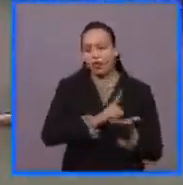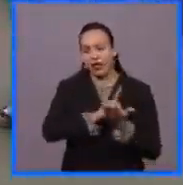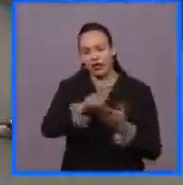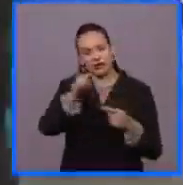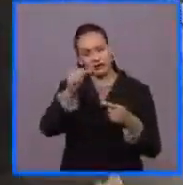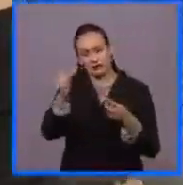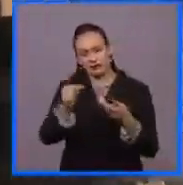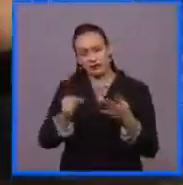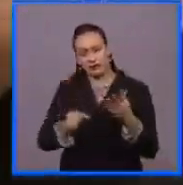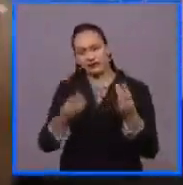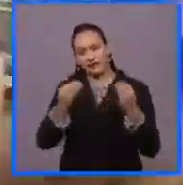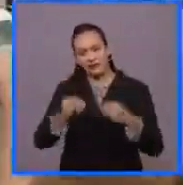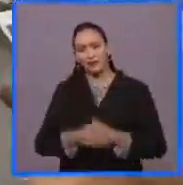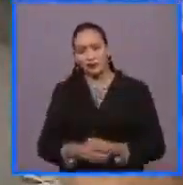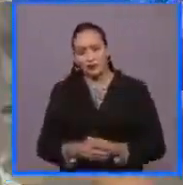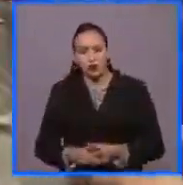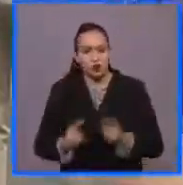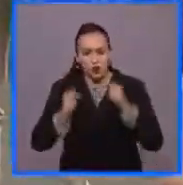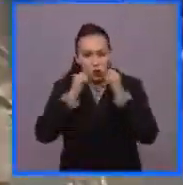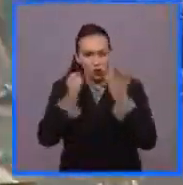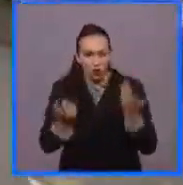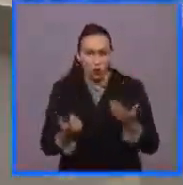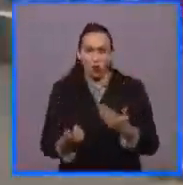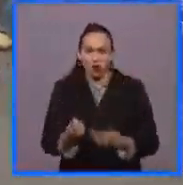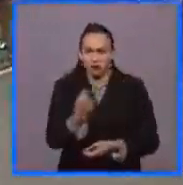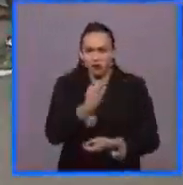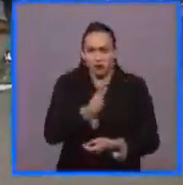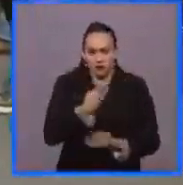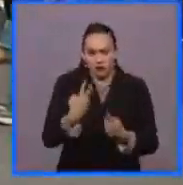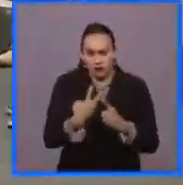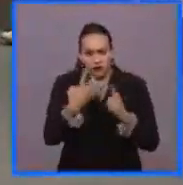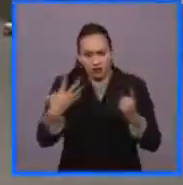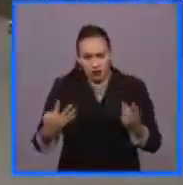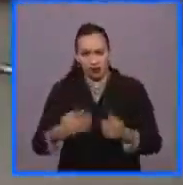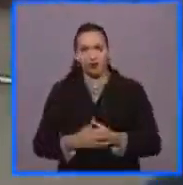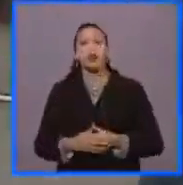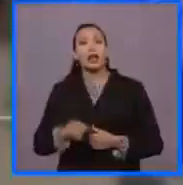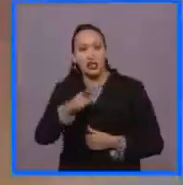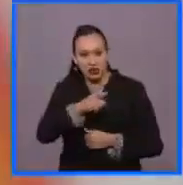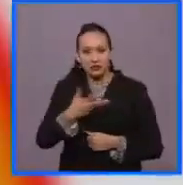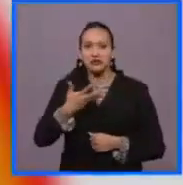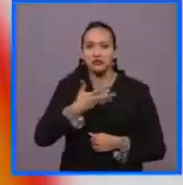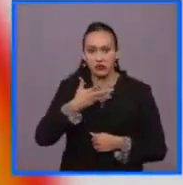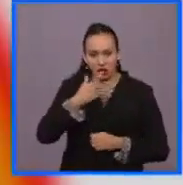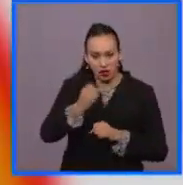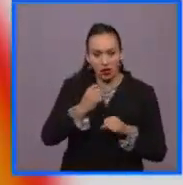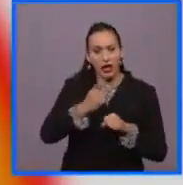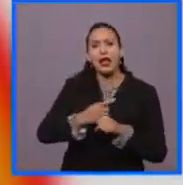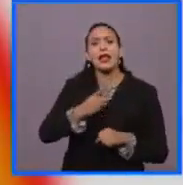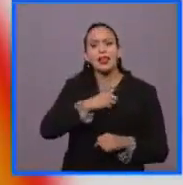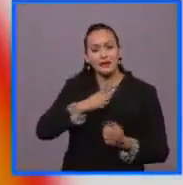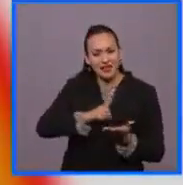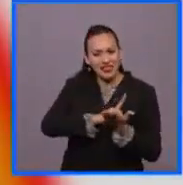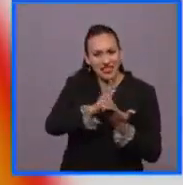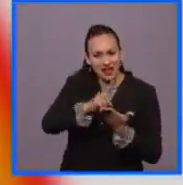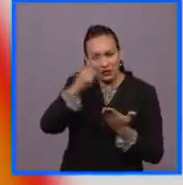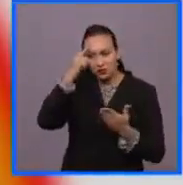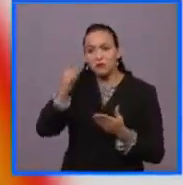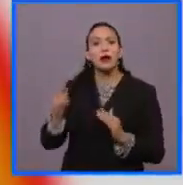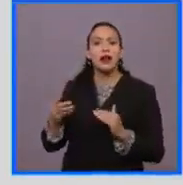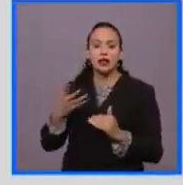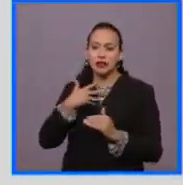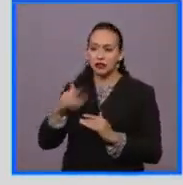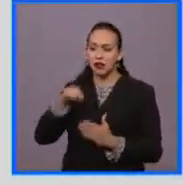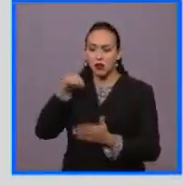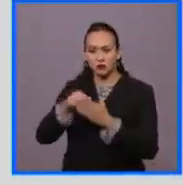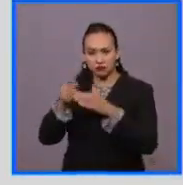servicios esenciales, sin importar su orientación sexual, a recibir asilo y refugio. Debe respetarse su identidad de género